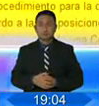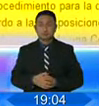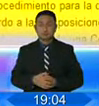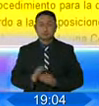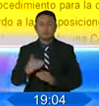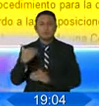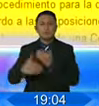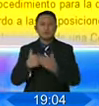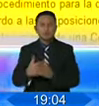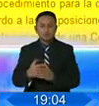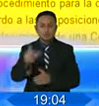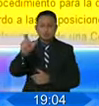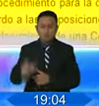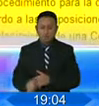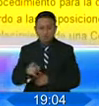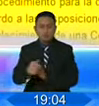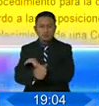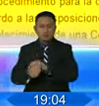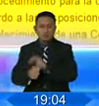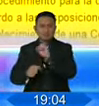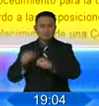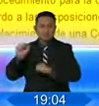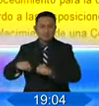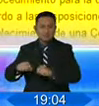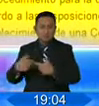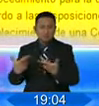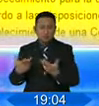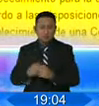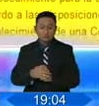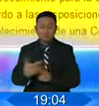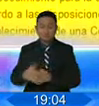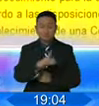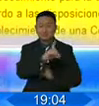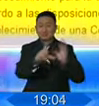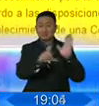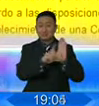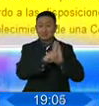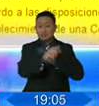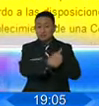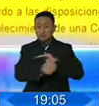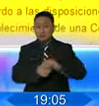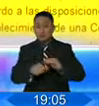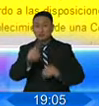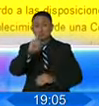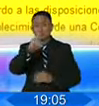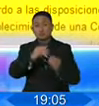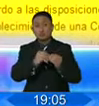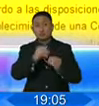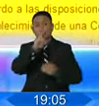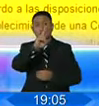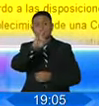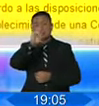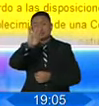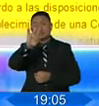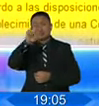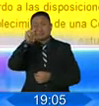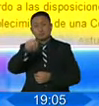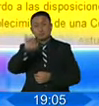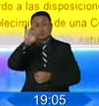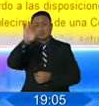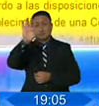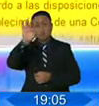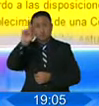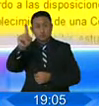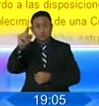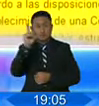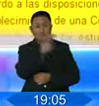determinar la calidad de refugiado de una persona en Perú se rige con acuerdo a las disposiciones de la Ley de Refugiados número 27.891 de dicho país,